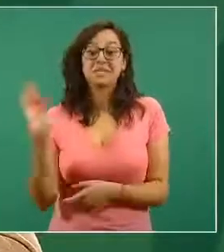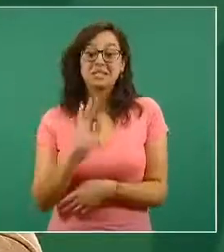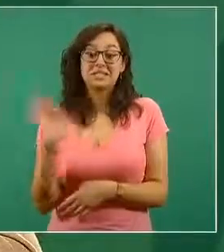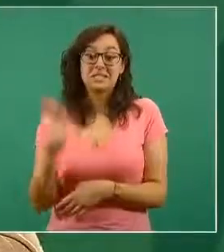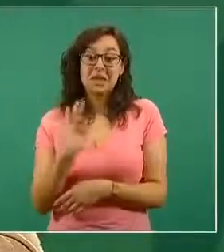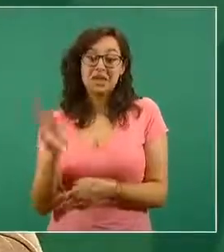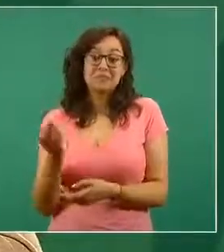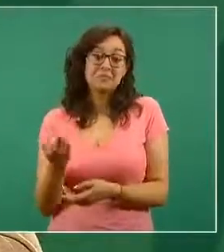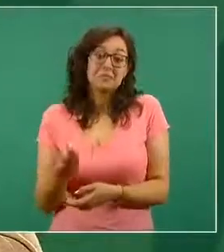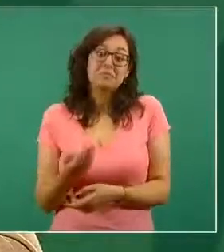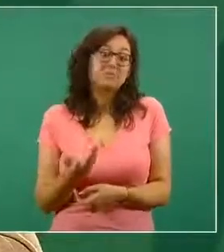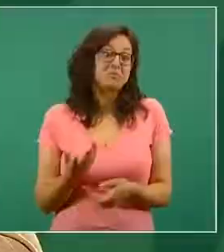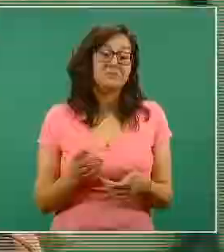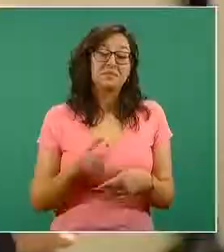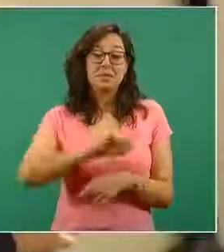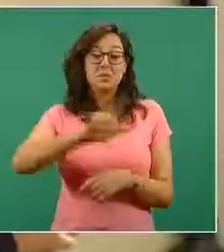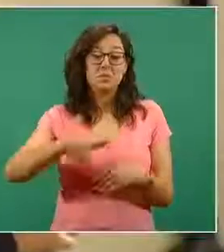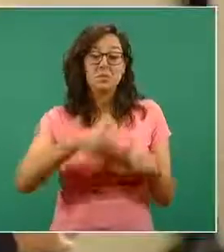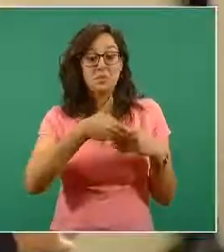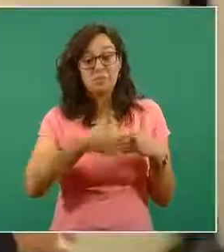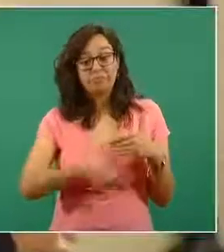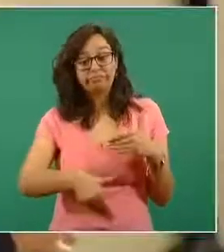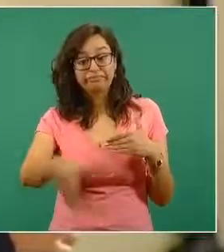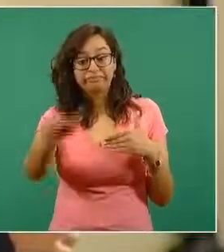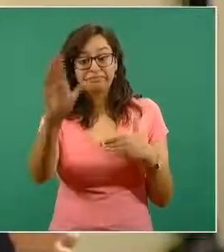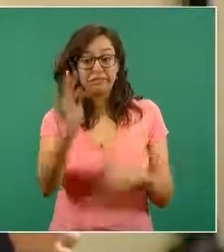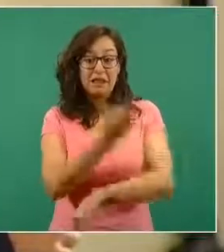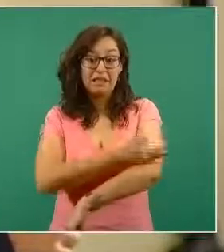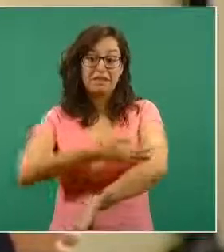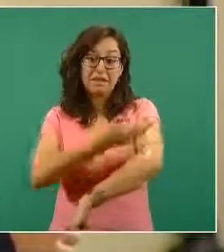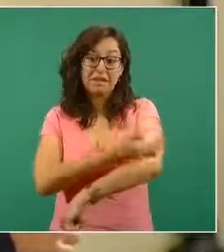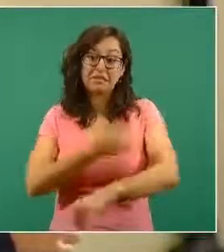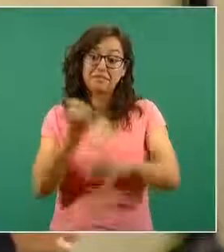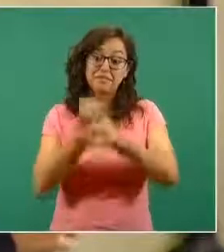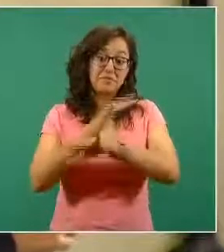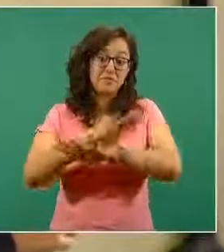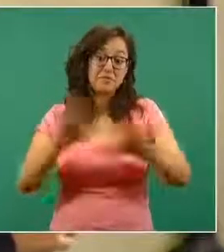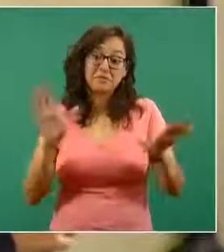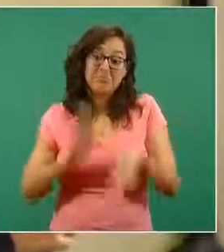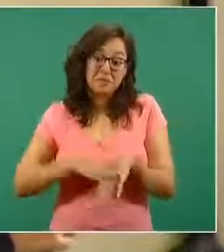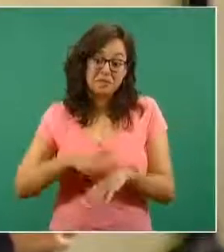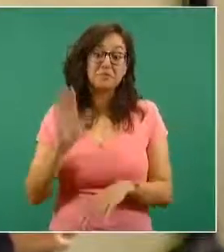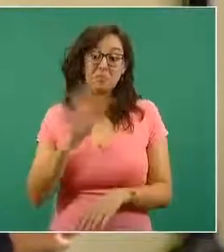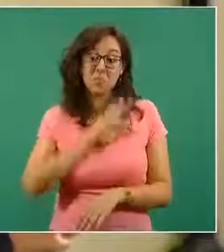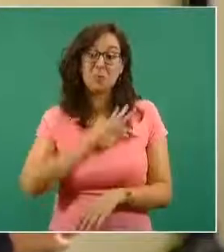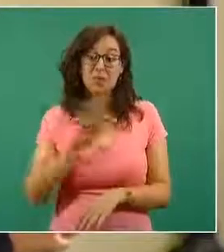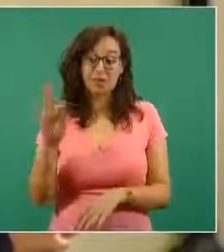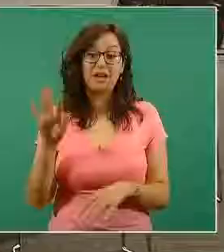si es que en la entidad federativa hicieran un corte vespertino. Pero adelante con su pregunta.